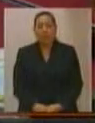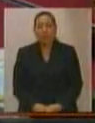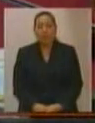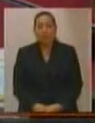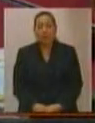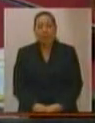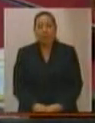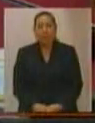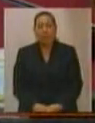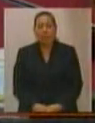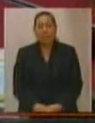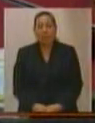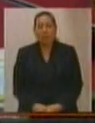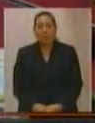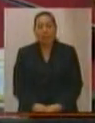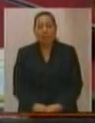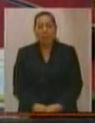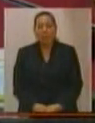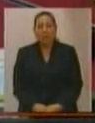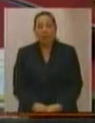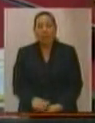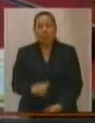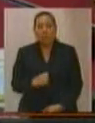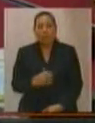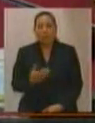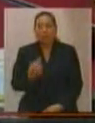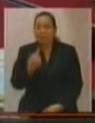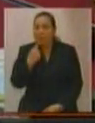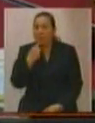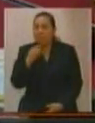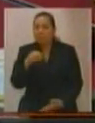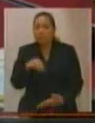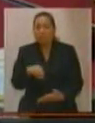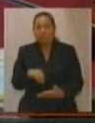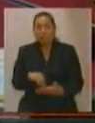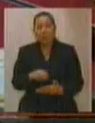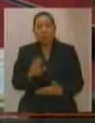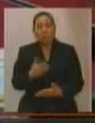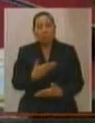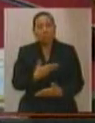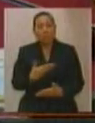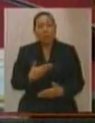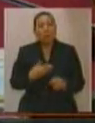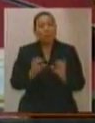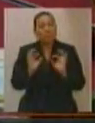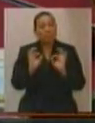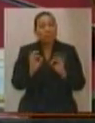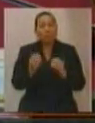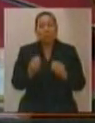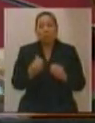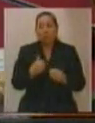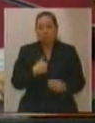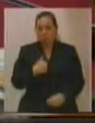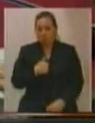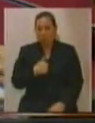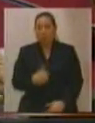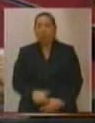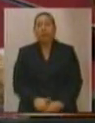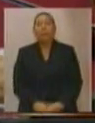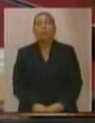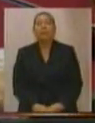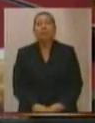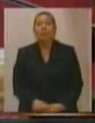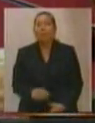como usted señala, yo quisiera pedir, presidente, a los proponentes y a su presidencia algunas precisiones, porque yo